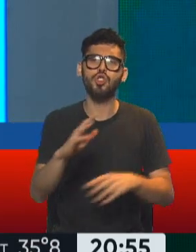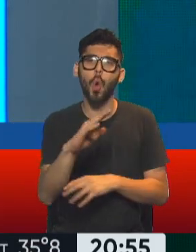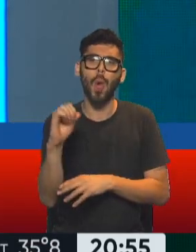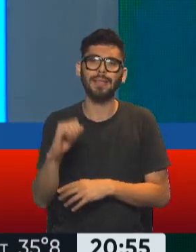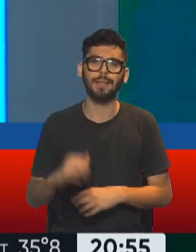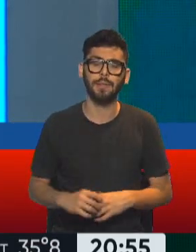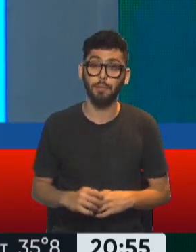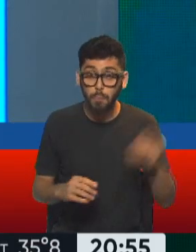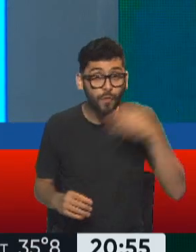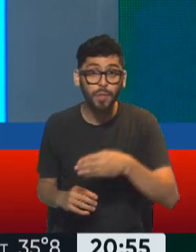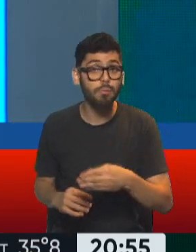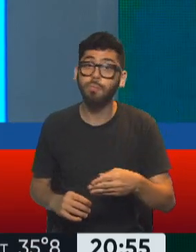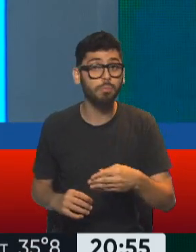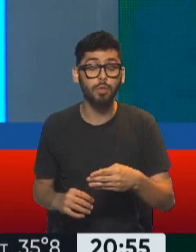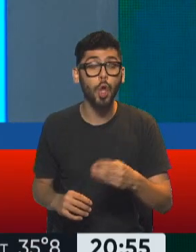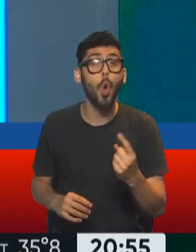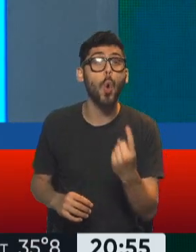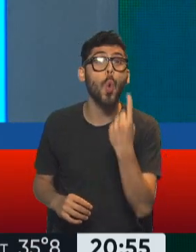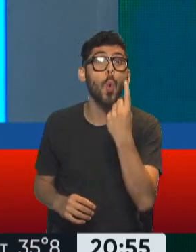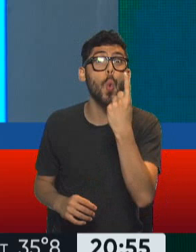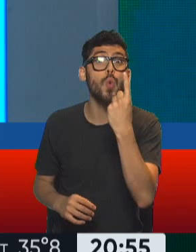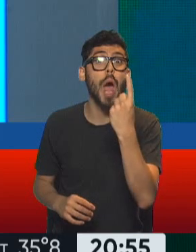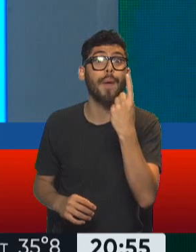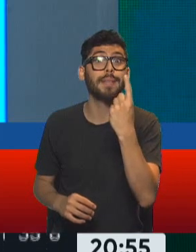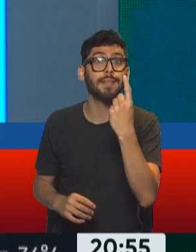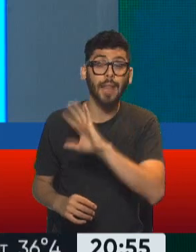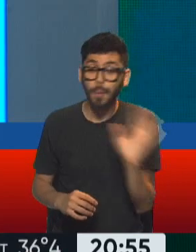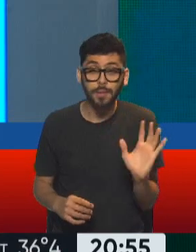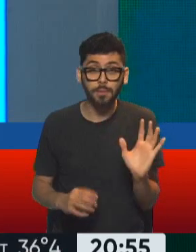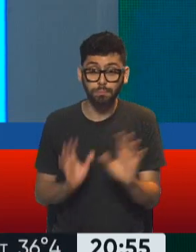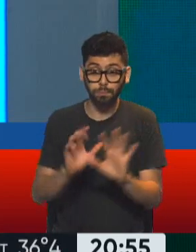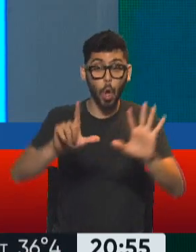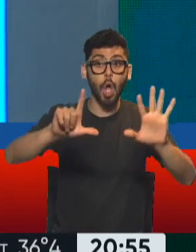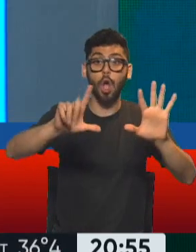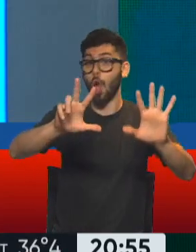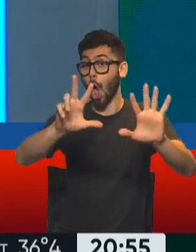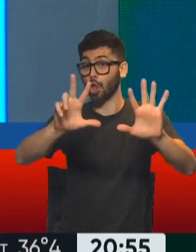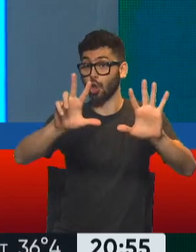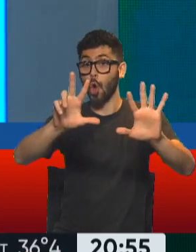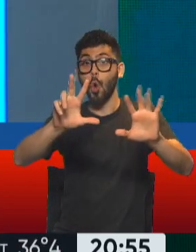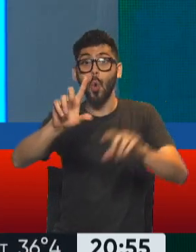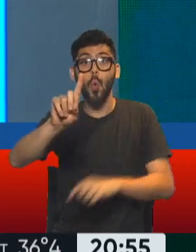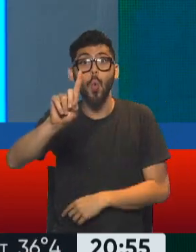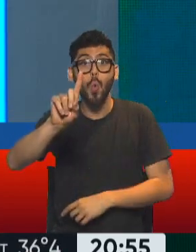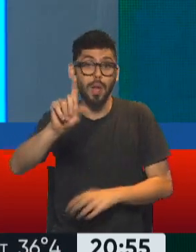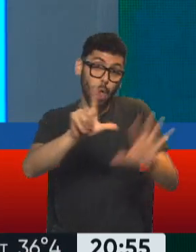presentó no a una se presentó solamente a una es decir que a 7 no se presentó